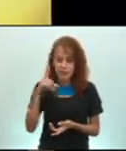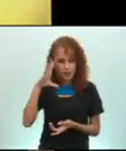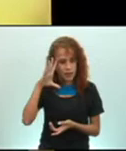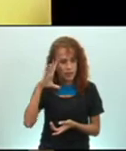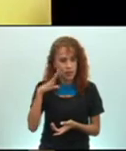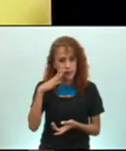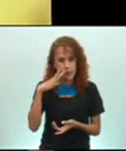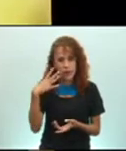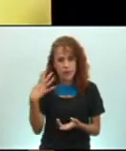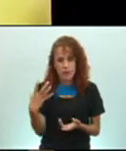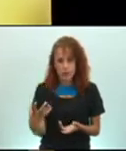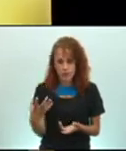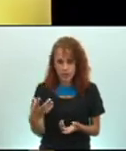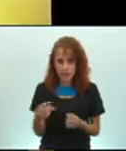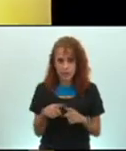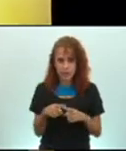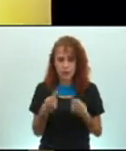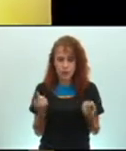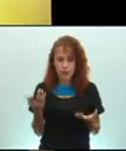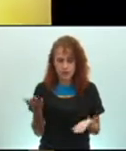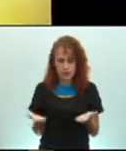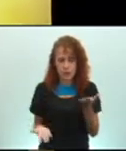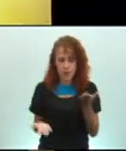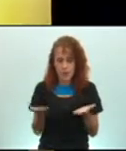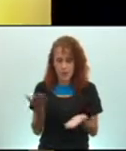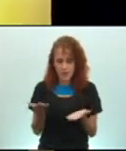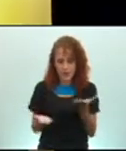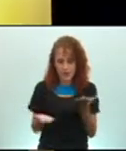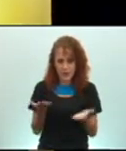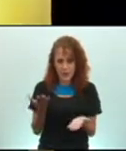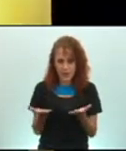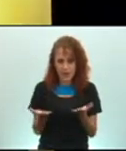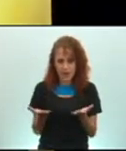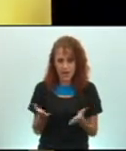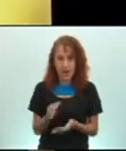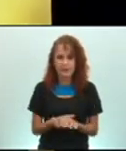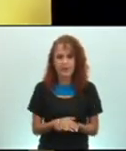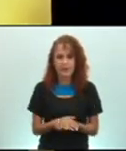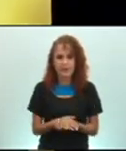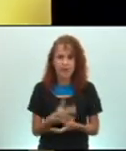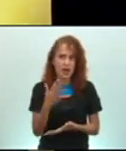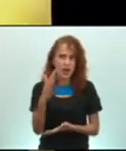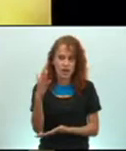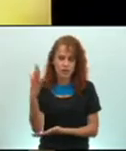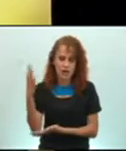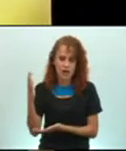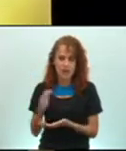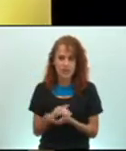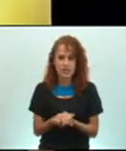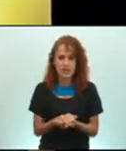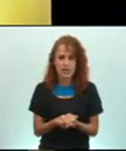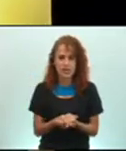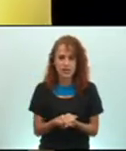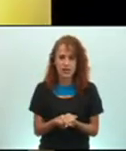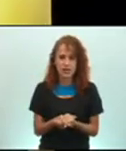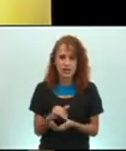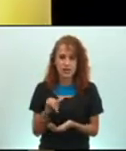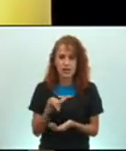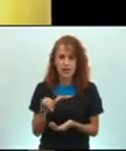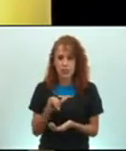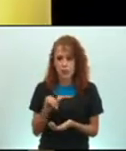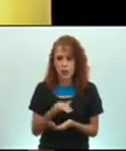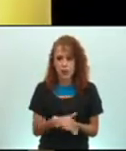muy interesante porque incluso establece comparaciones como el medio ambiente, la naturaleza,